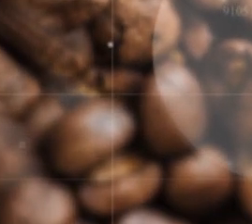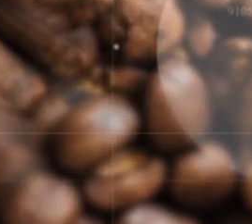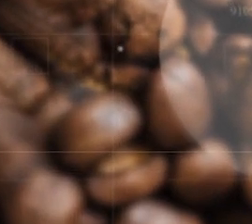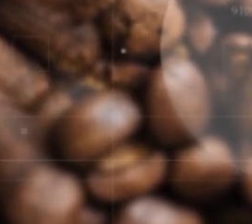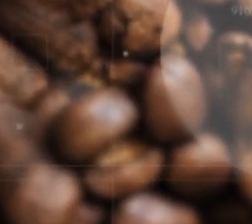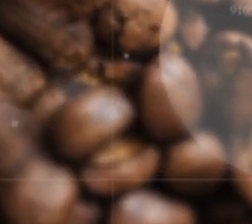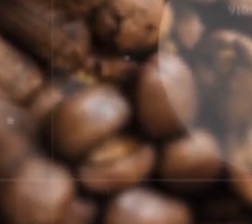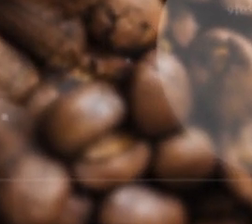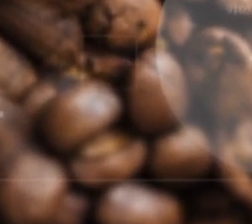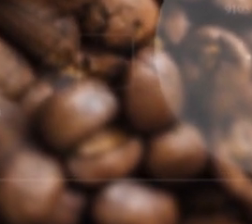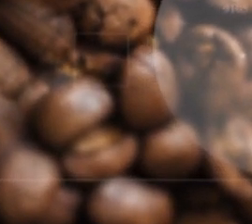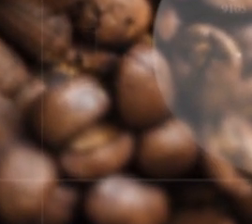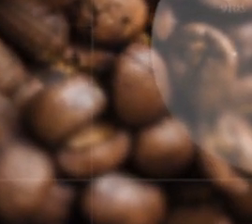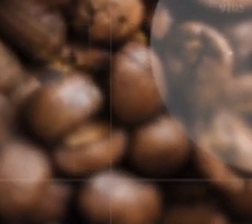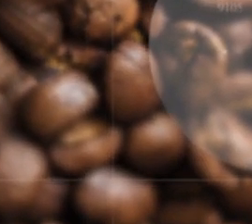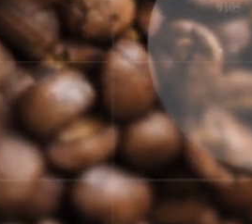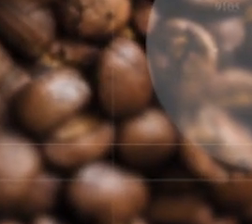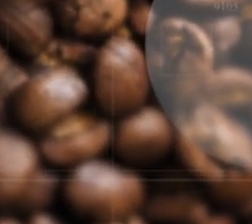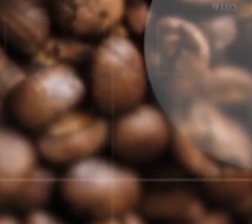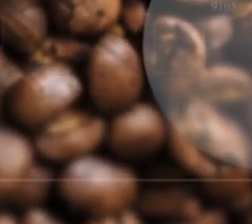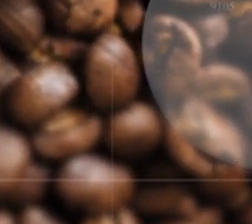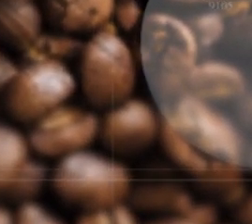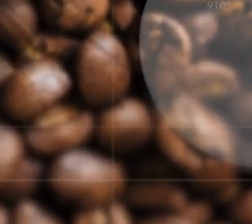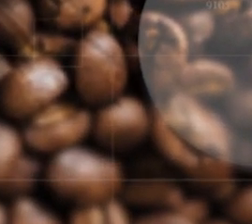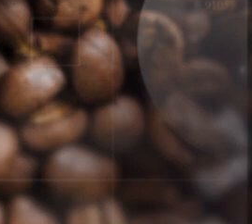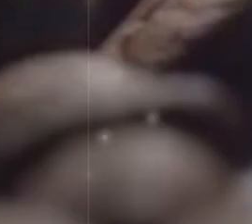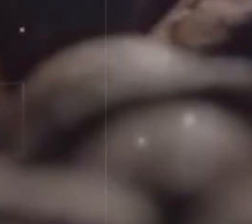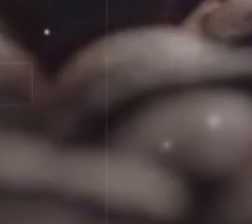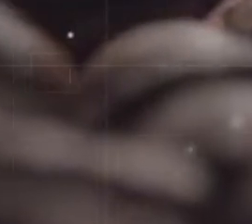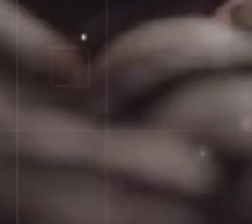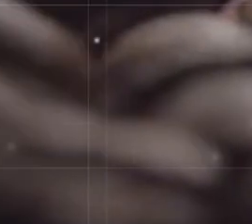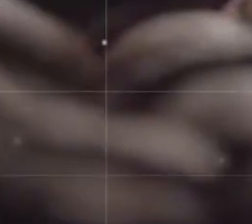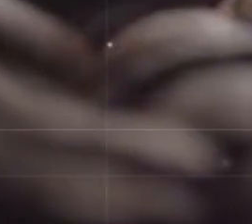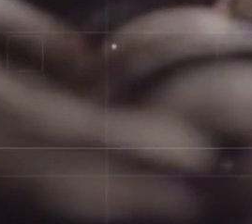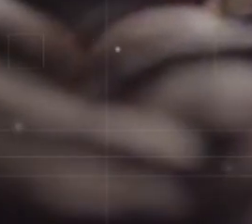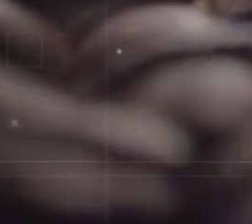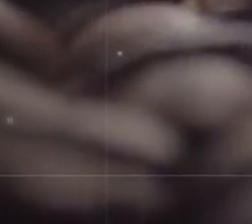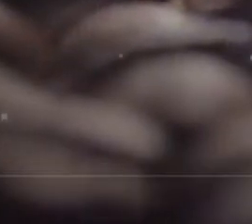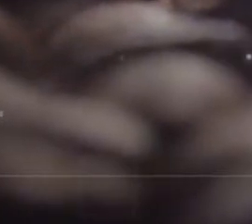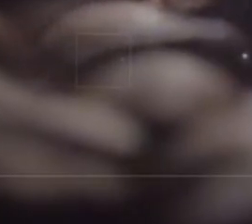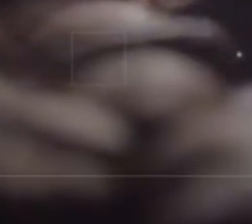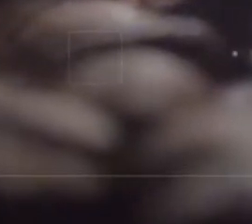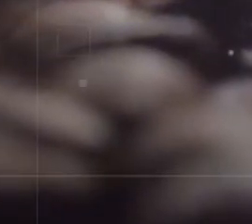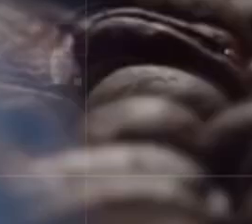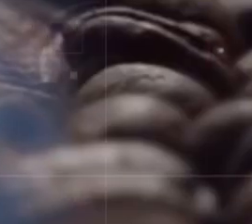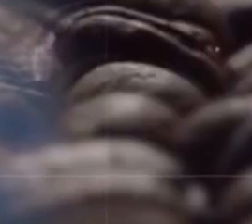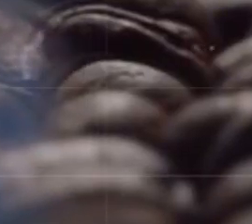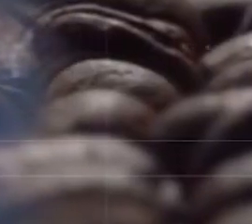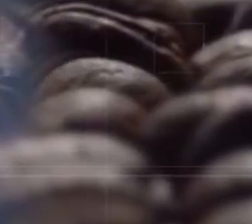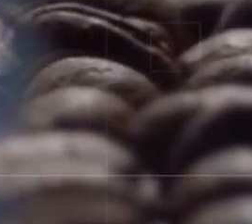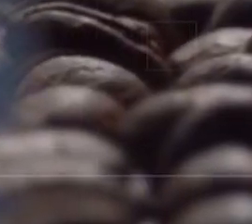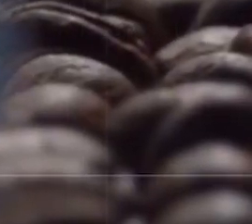El Proyecto Asociativo Regional PAR Explora los Lagos del Ministerio de Ciencia, Tecnología, Conocimiento e